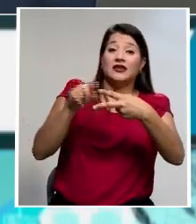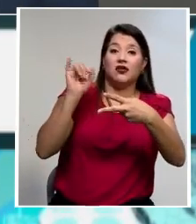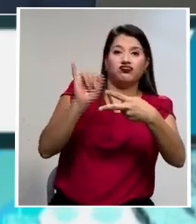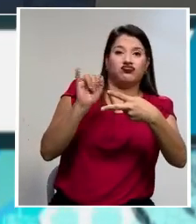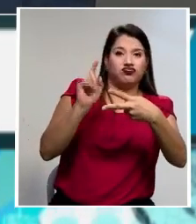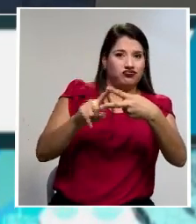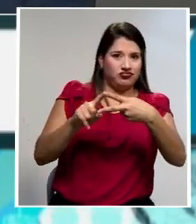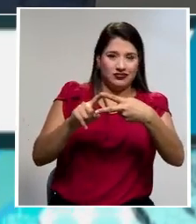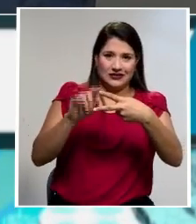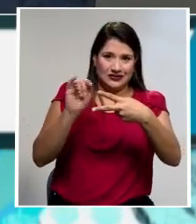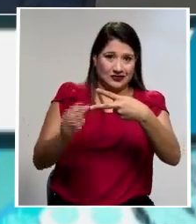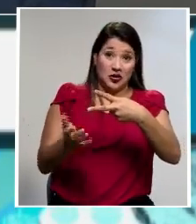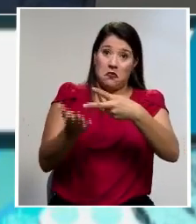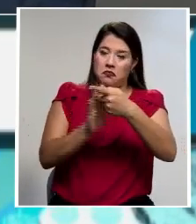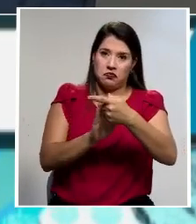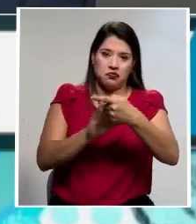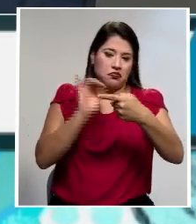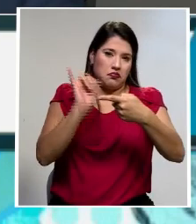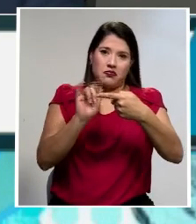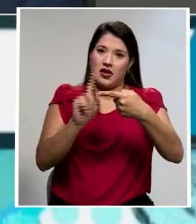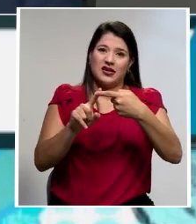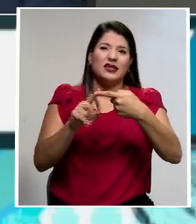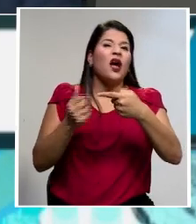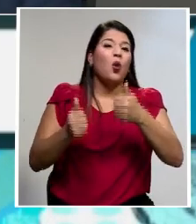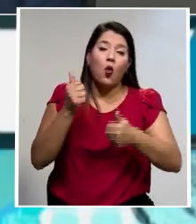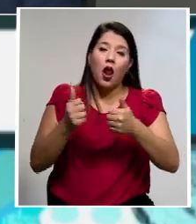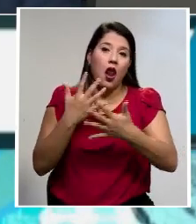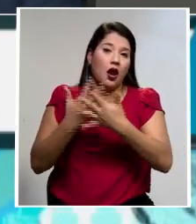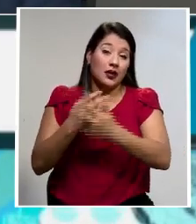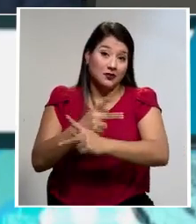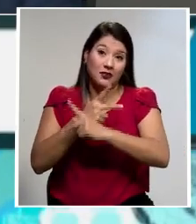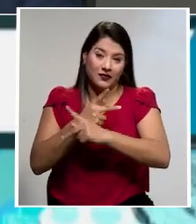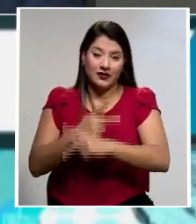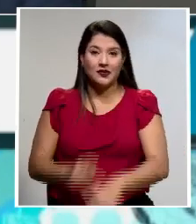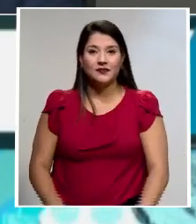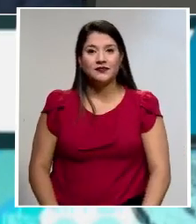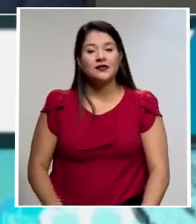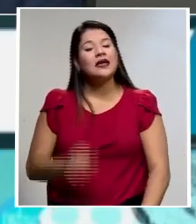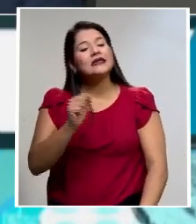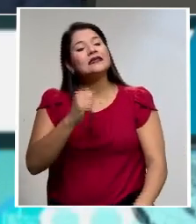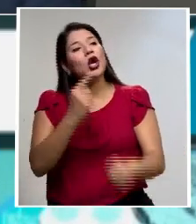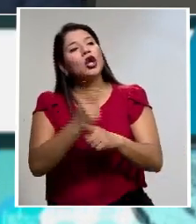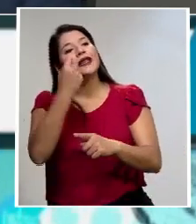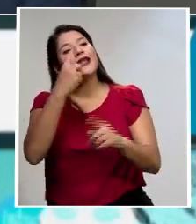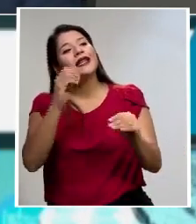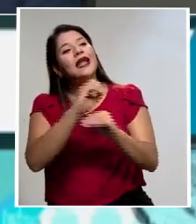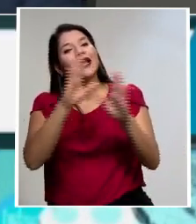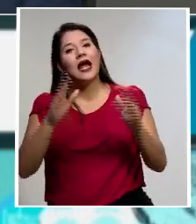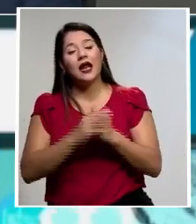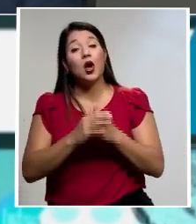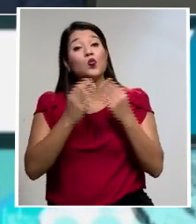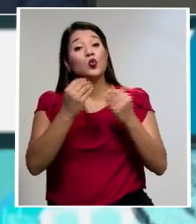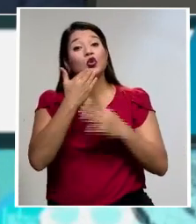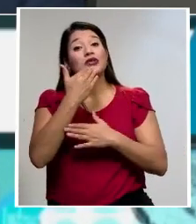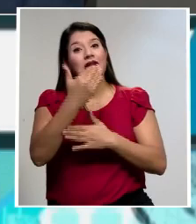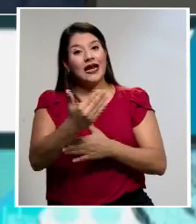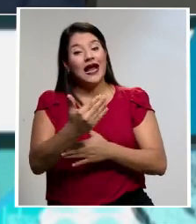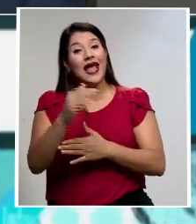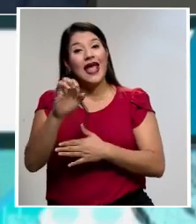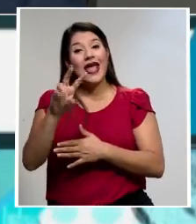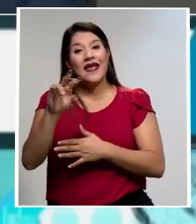instancia, que fue quien ordenó y la resolución que se está ejecutando el día de hoy. Así es, clarísimo procesalmente. Muchísimas gracias,